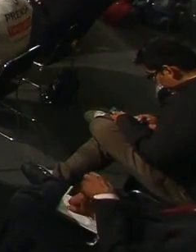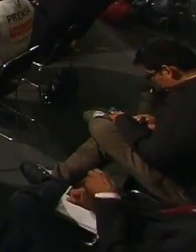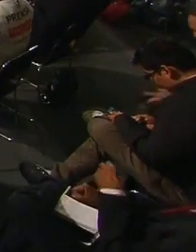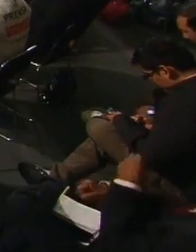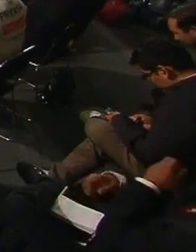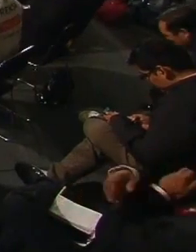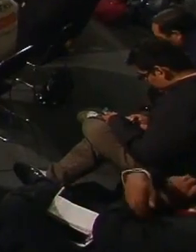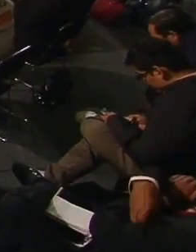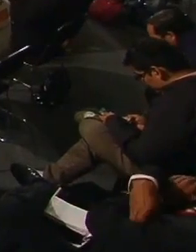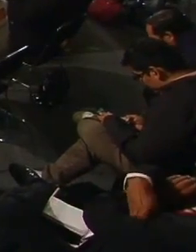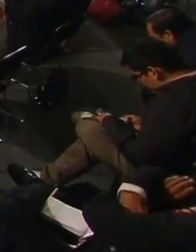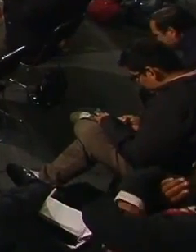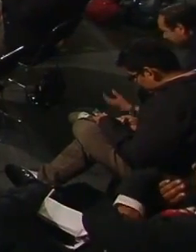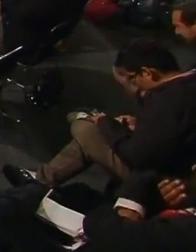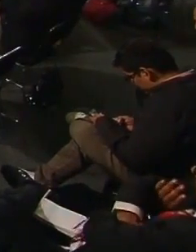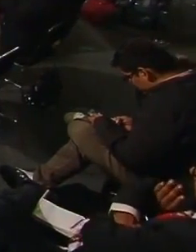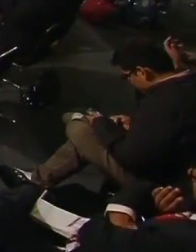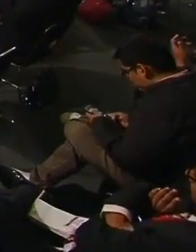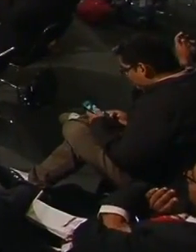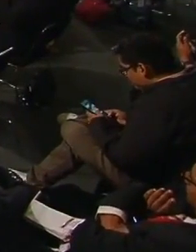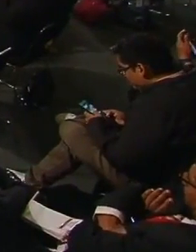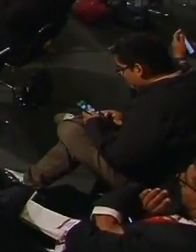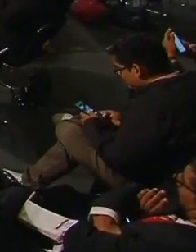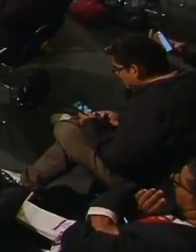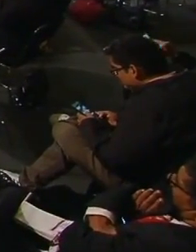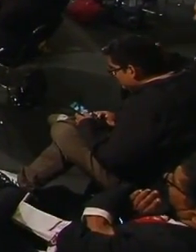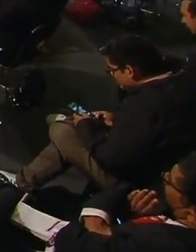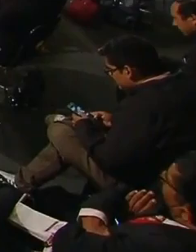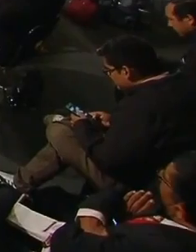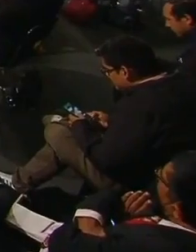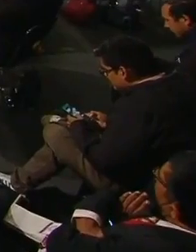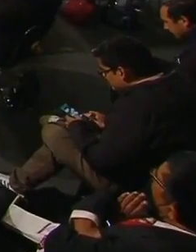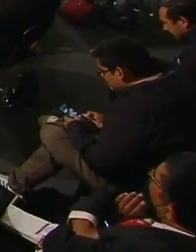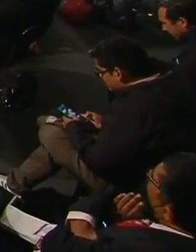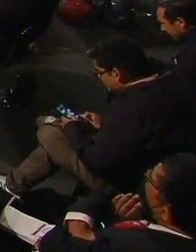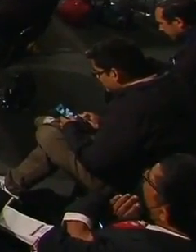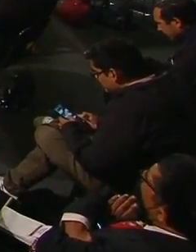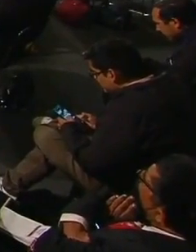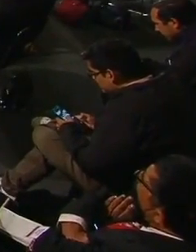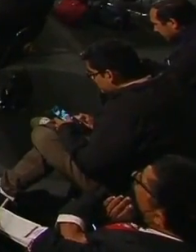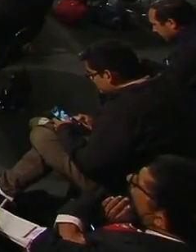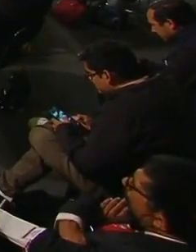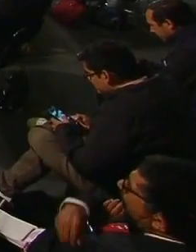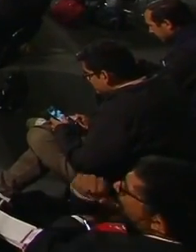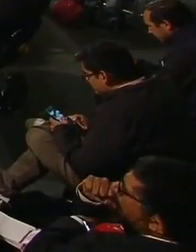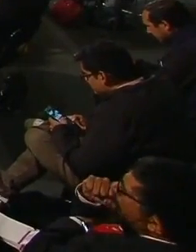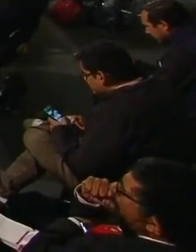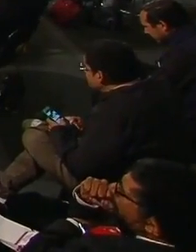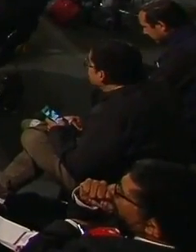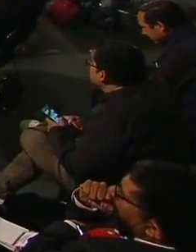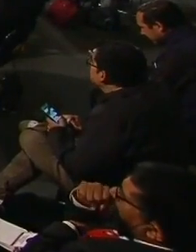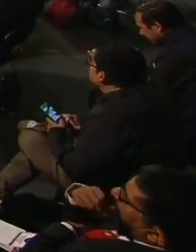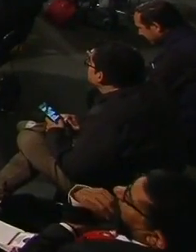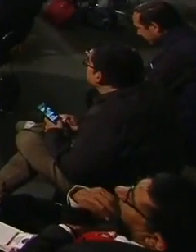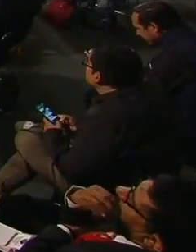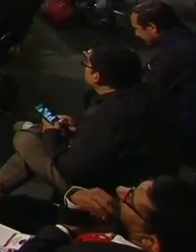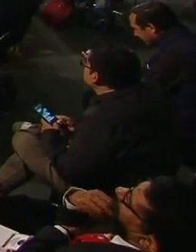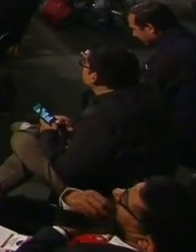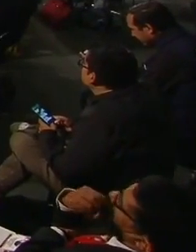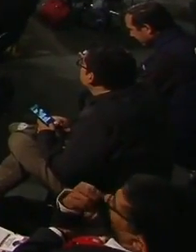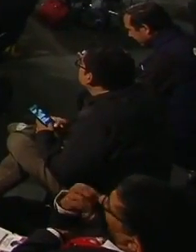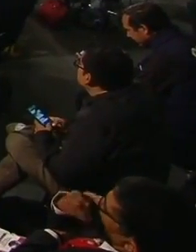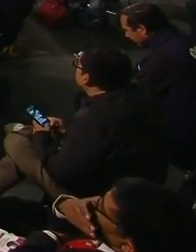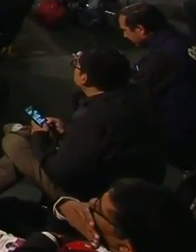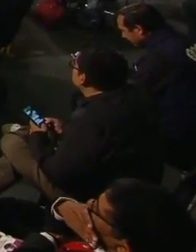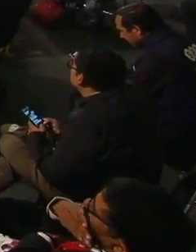Buenos días Ánimo ya nos extrañábamos verdad